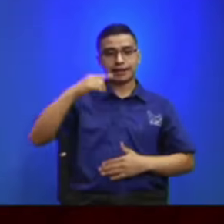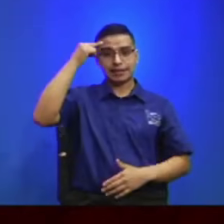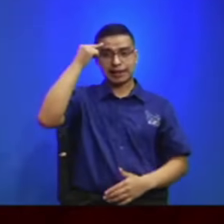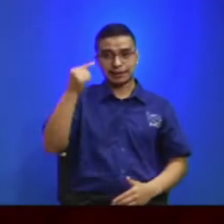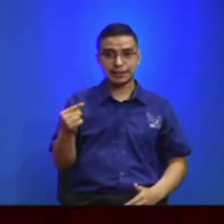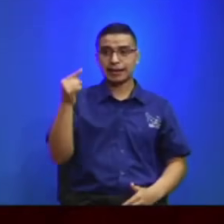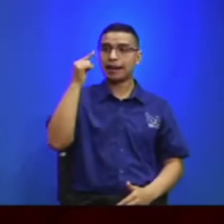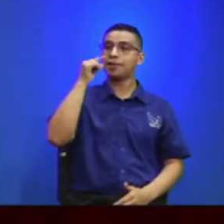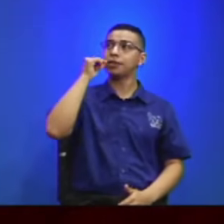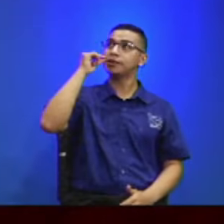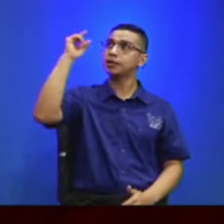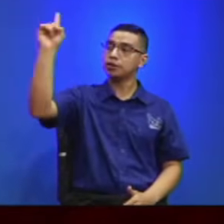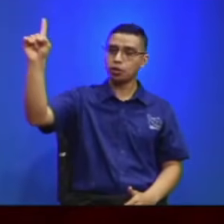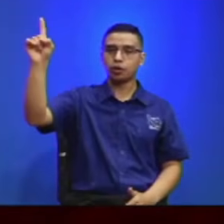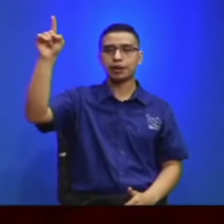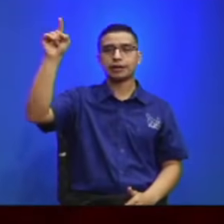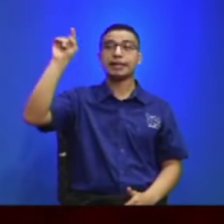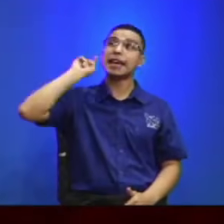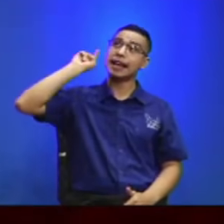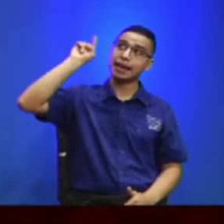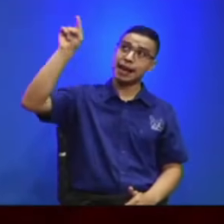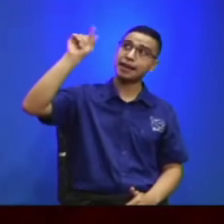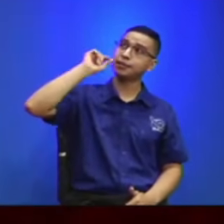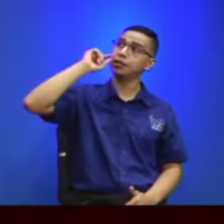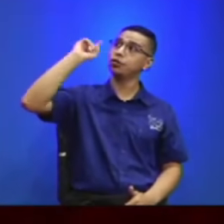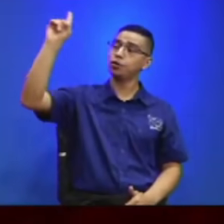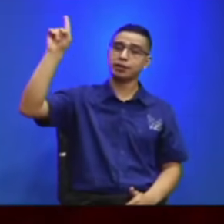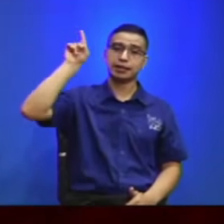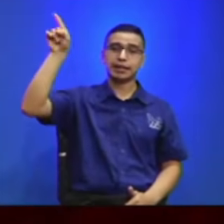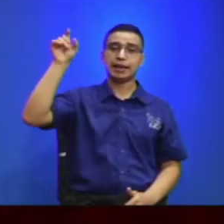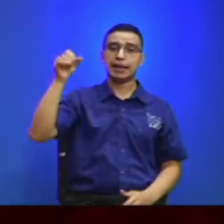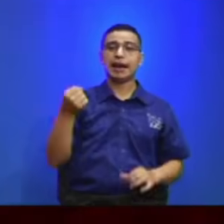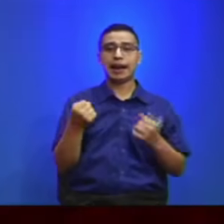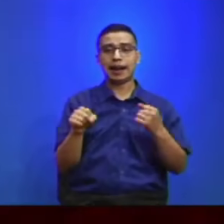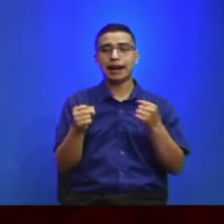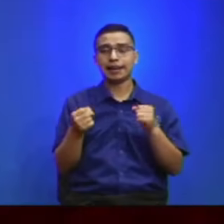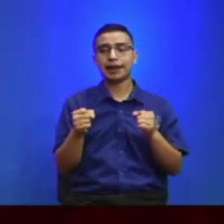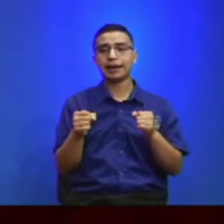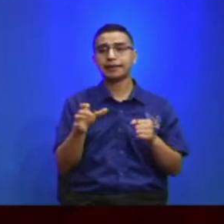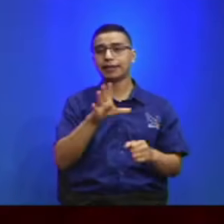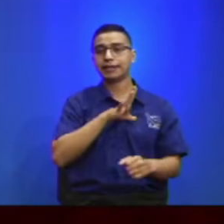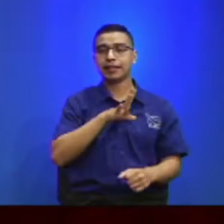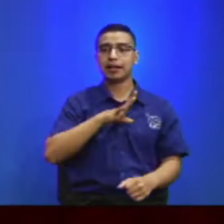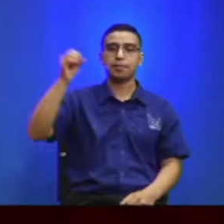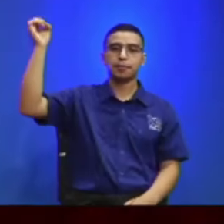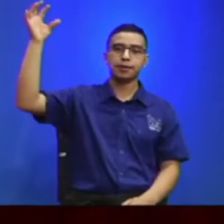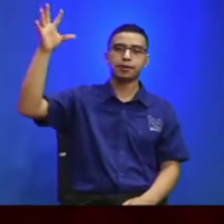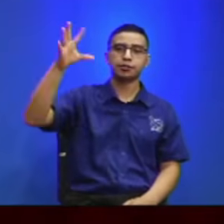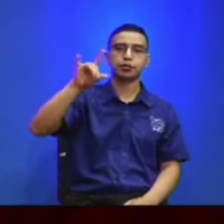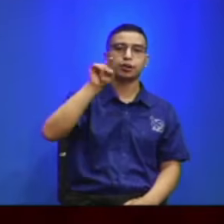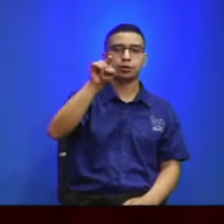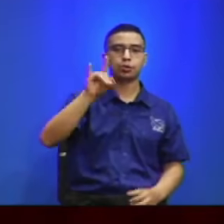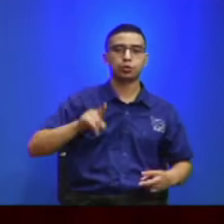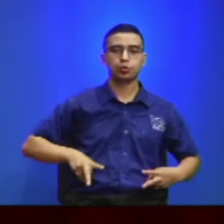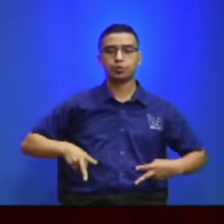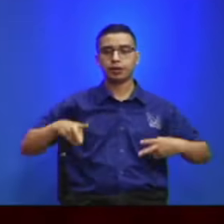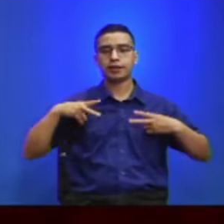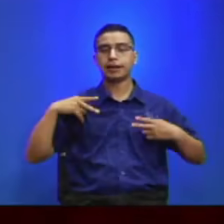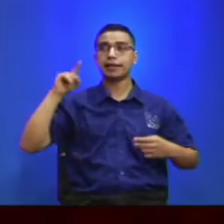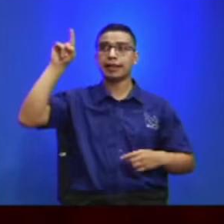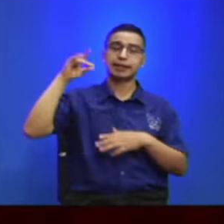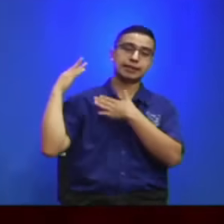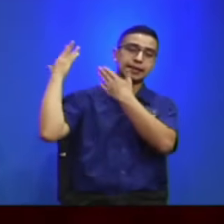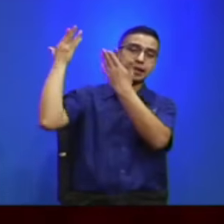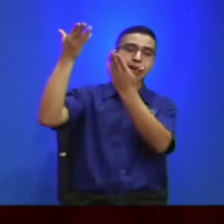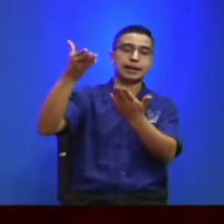en el señor y yo te haré cabalgar sobre las alturas de la tierra y te alimentar con la heredad de tu padre